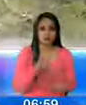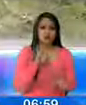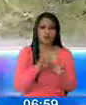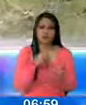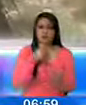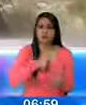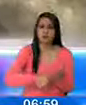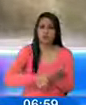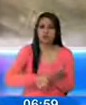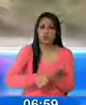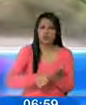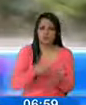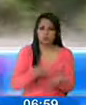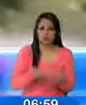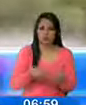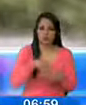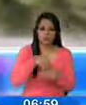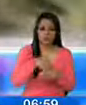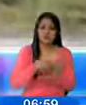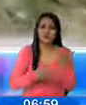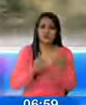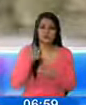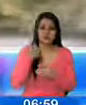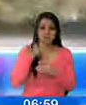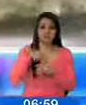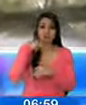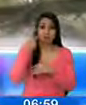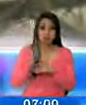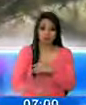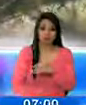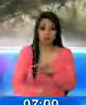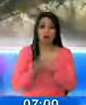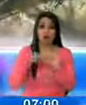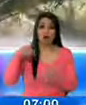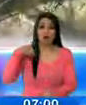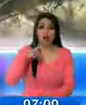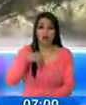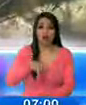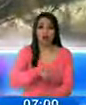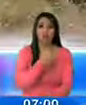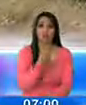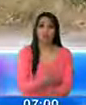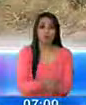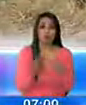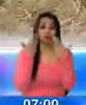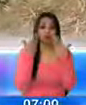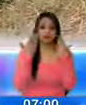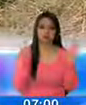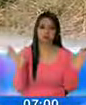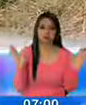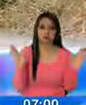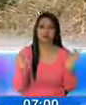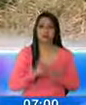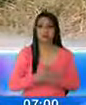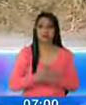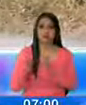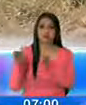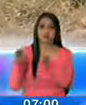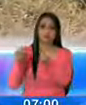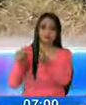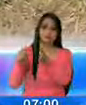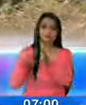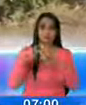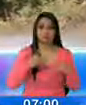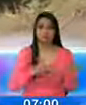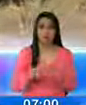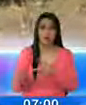al difunto, por ahora se desconoce si saltó al vacío o bajó y murió en el sitio donde fue encontrado. En el departamento forense, el protocolo de